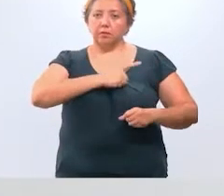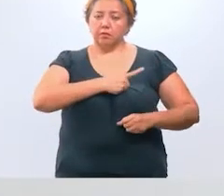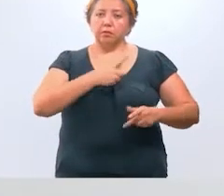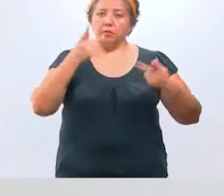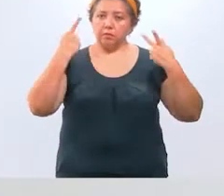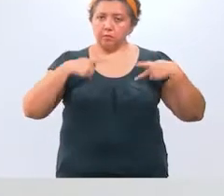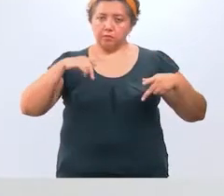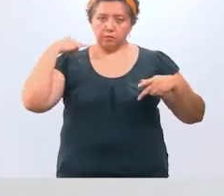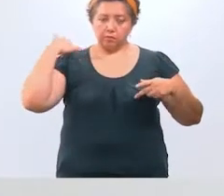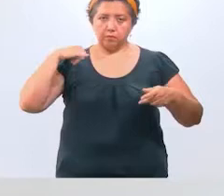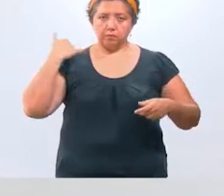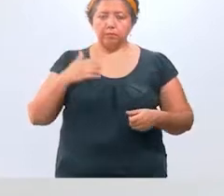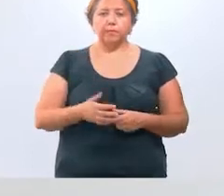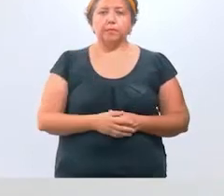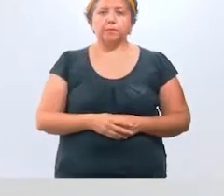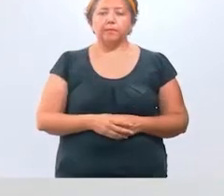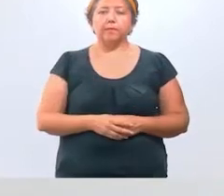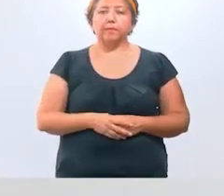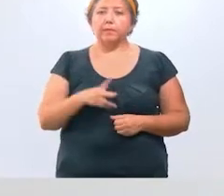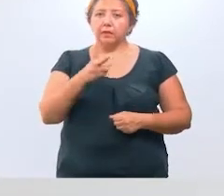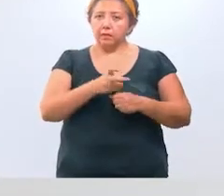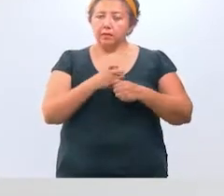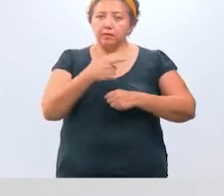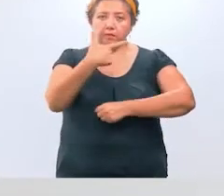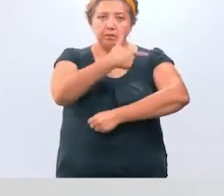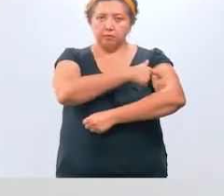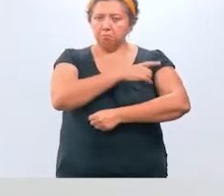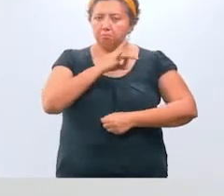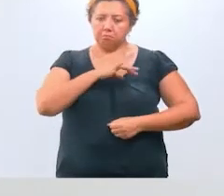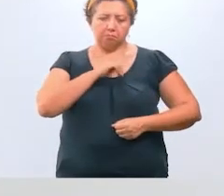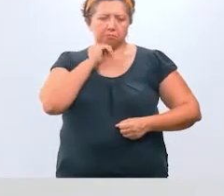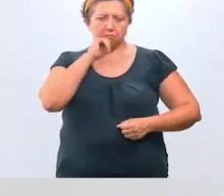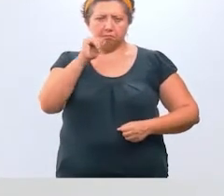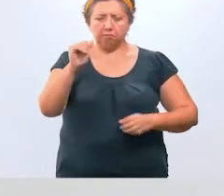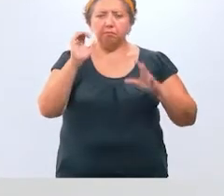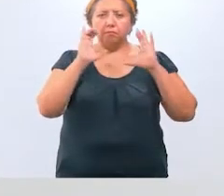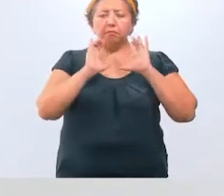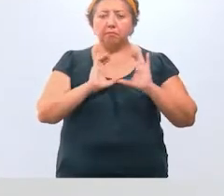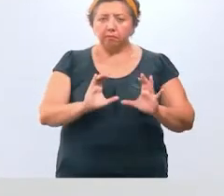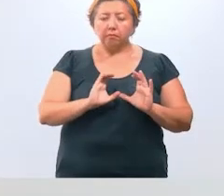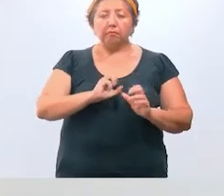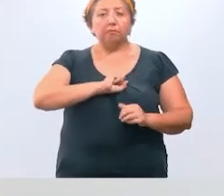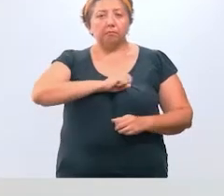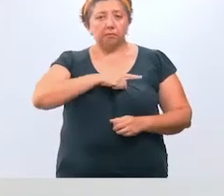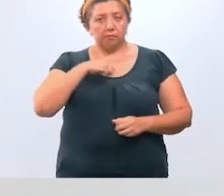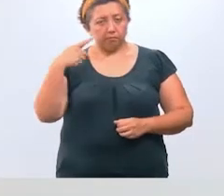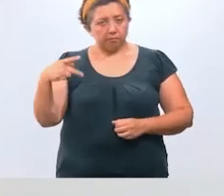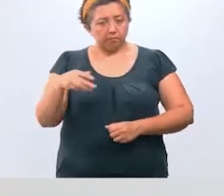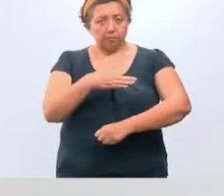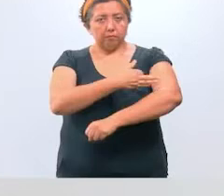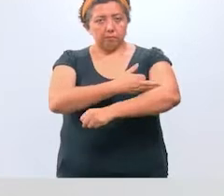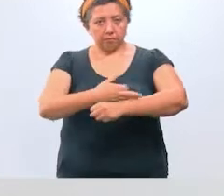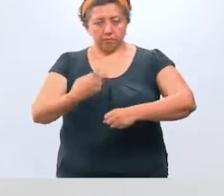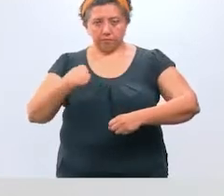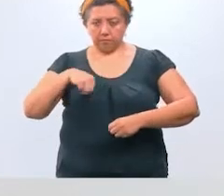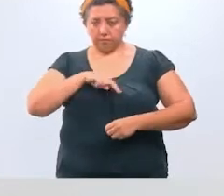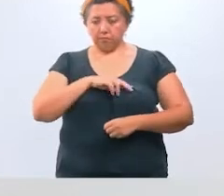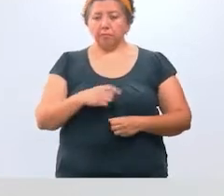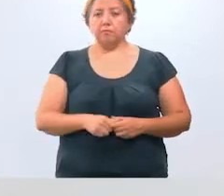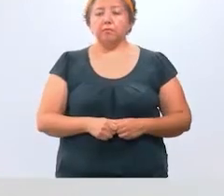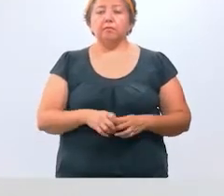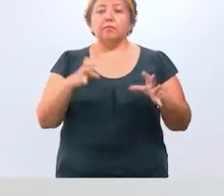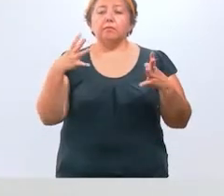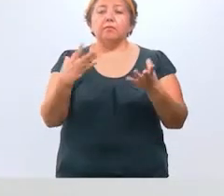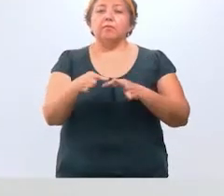de la población yucateca. Los invitamos a vacunarse sin temor para proteger nuestra salud y la de nuestras familias.